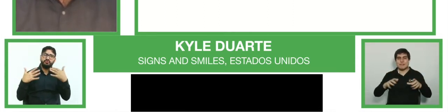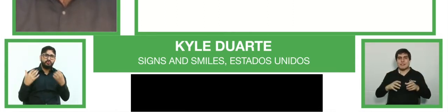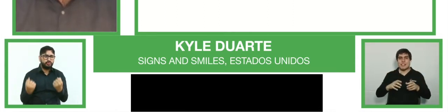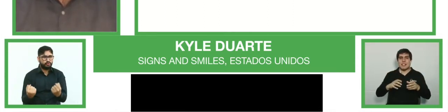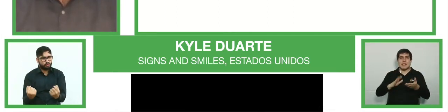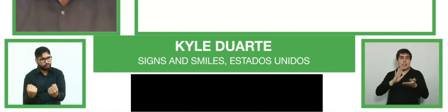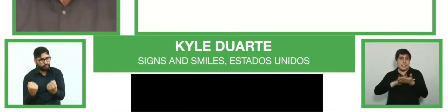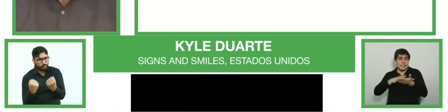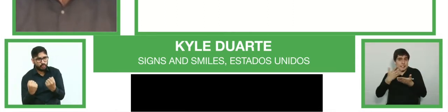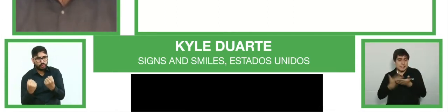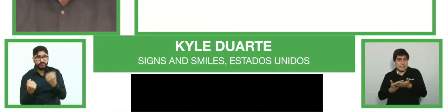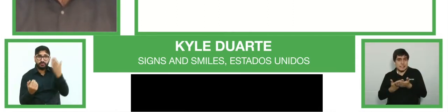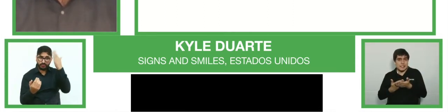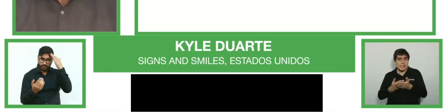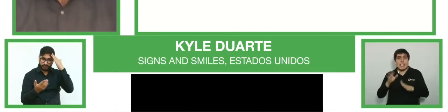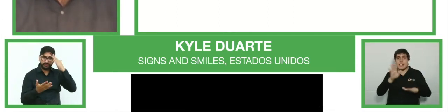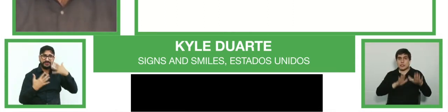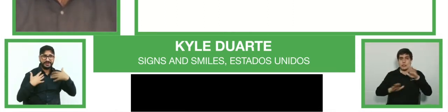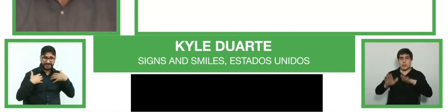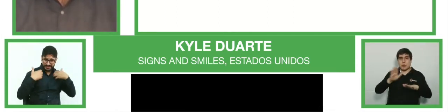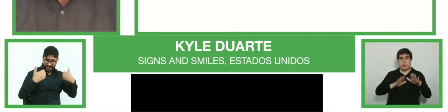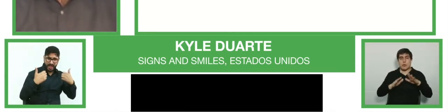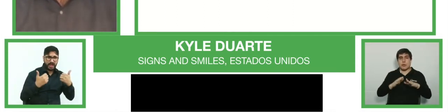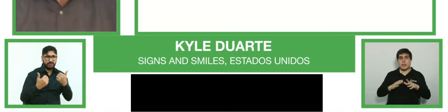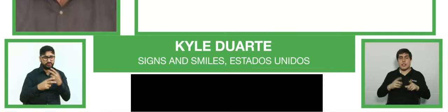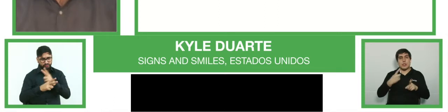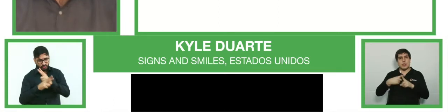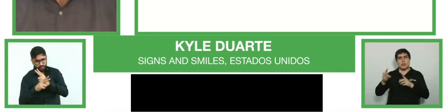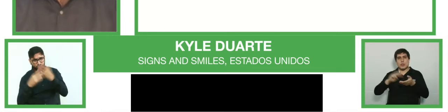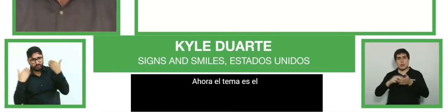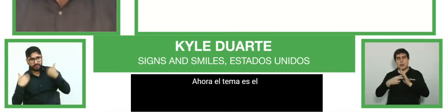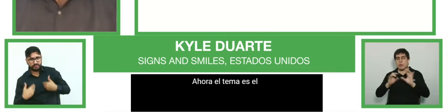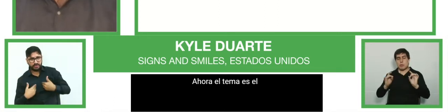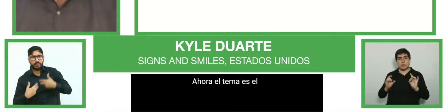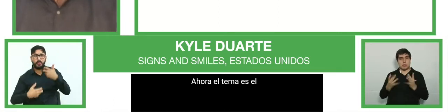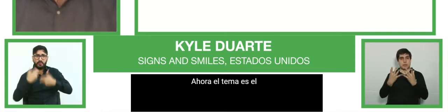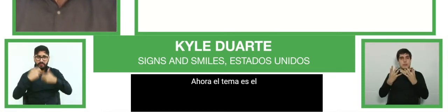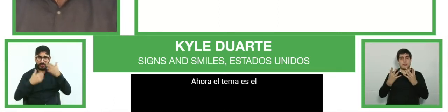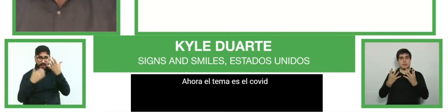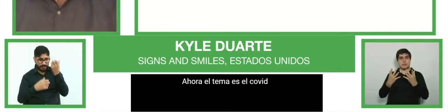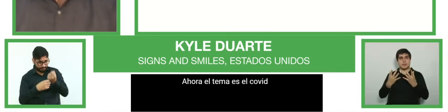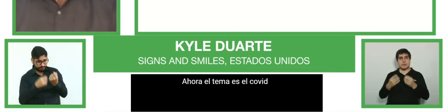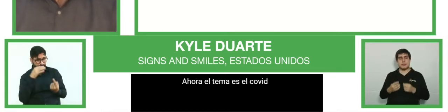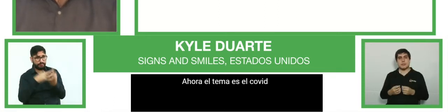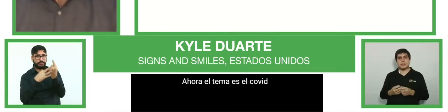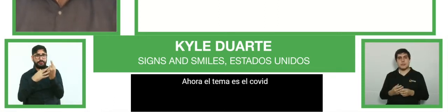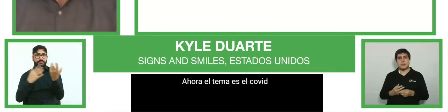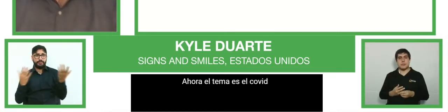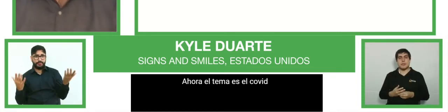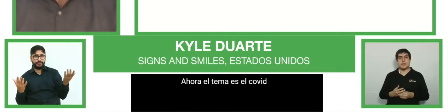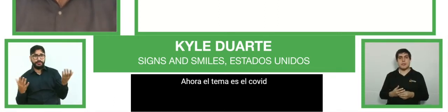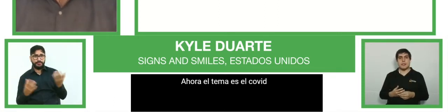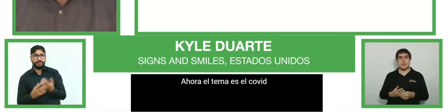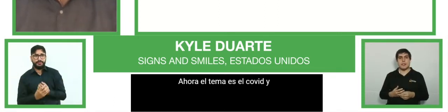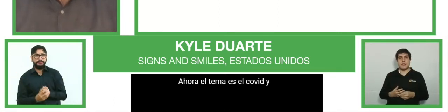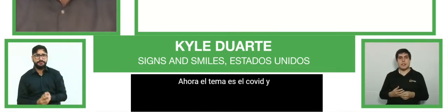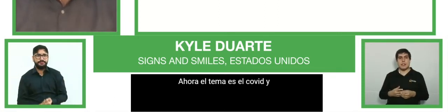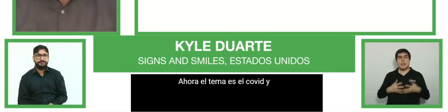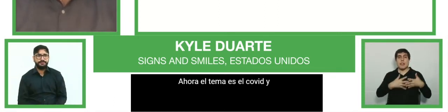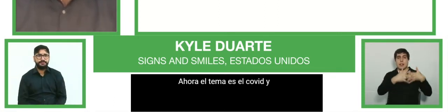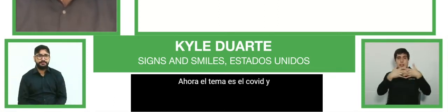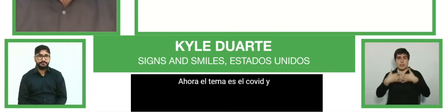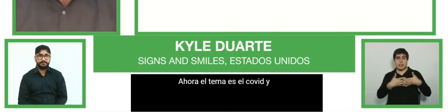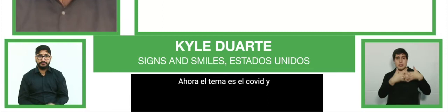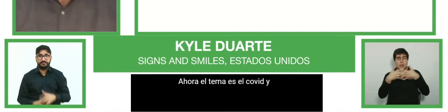segura. Y otro problema que nos ha aparecido específicamente es en Estados